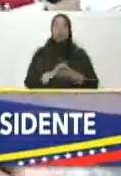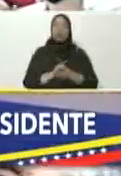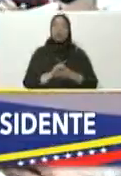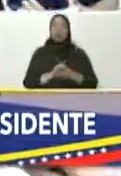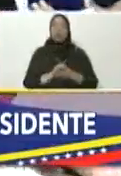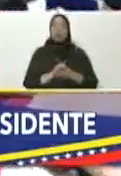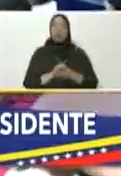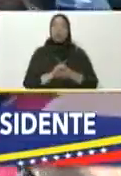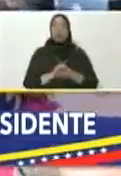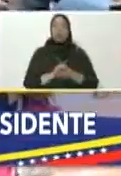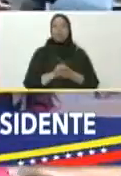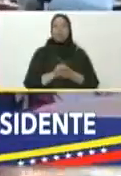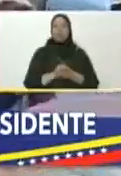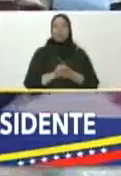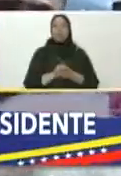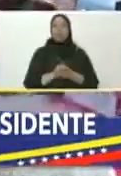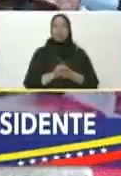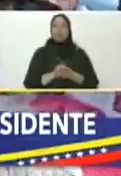John Der Silva,